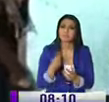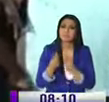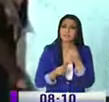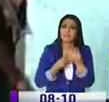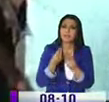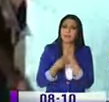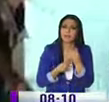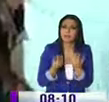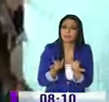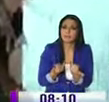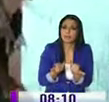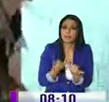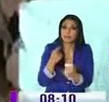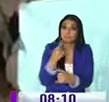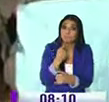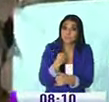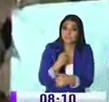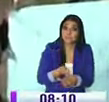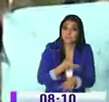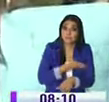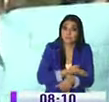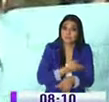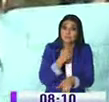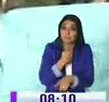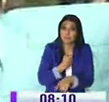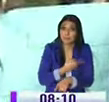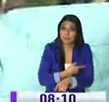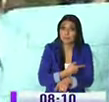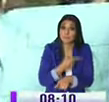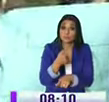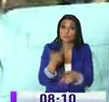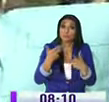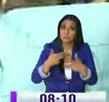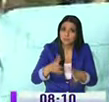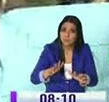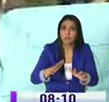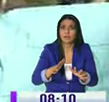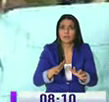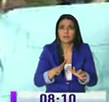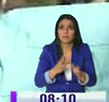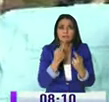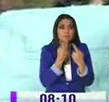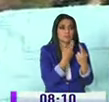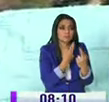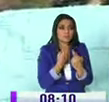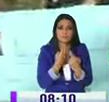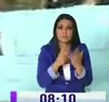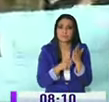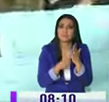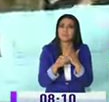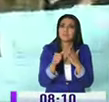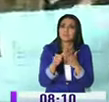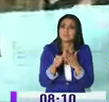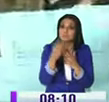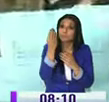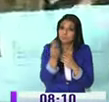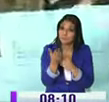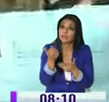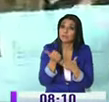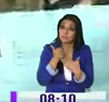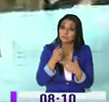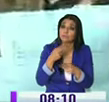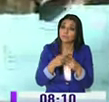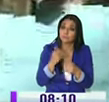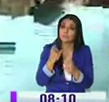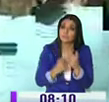del cantón usted me comentaba hace unos segundos que ustedes también ya tienen respuesta del ministerio buenos días no me canso no